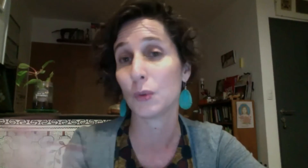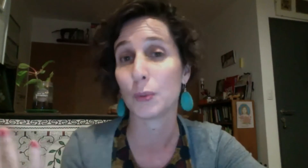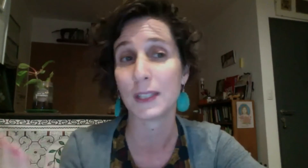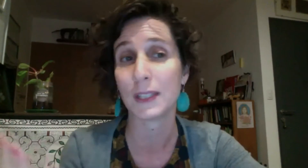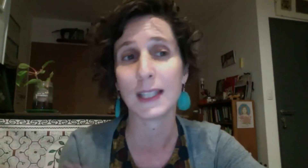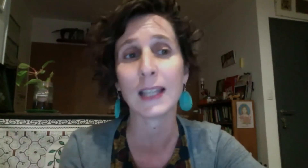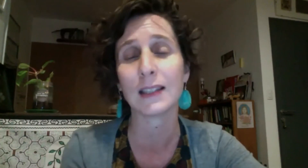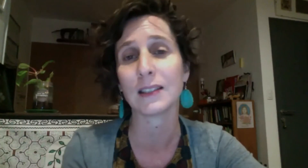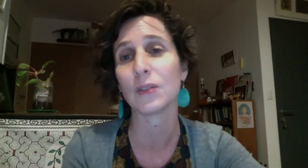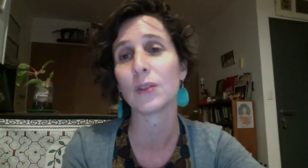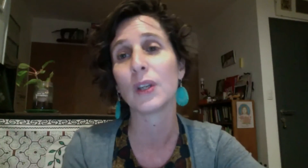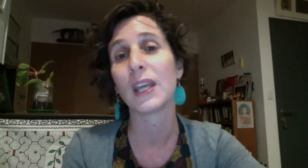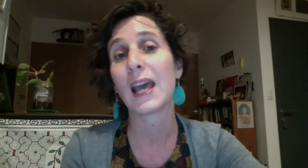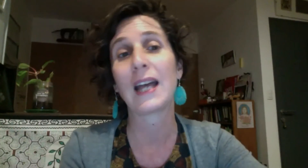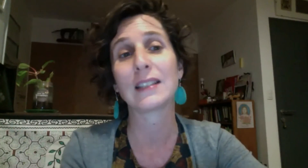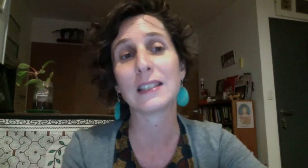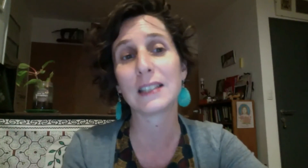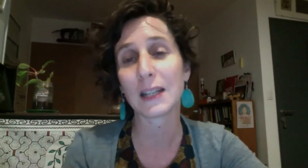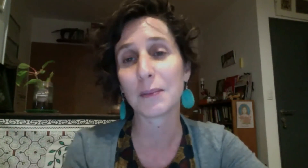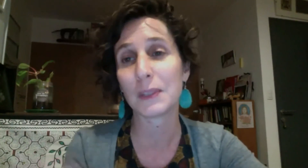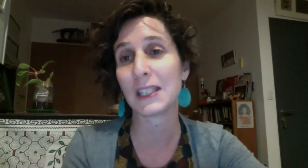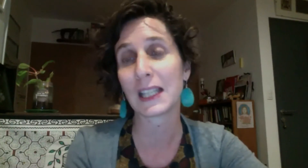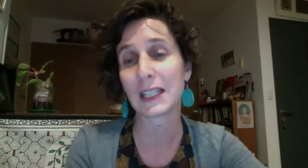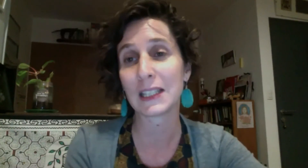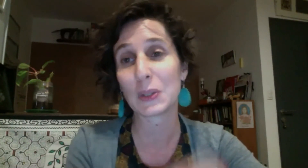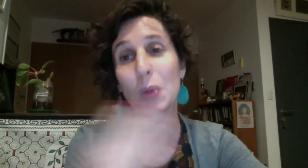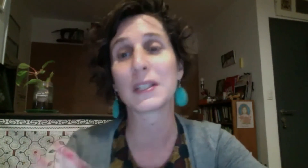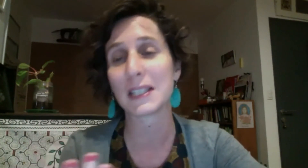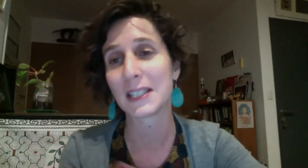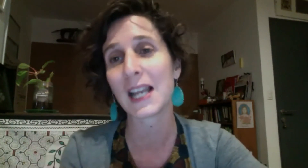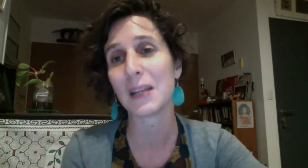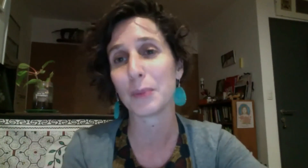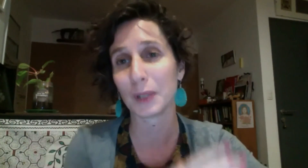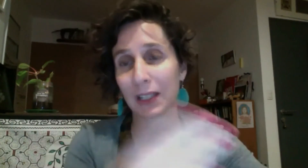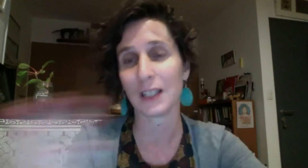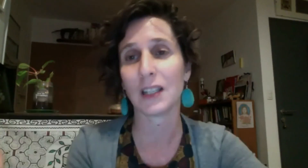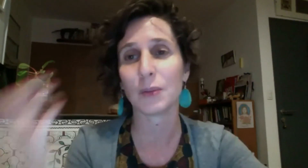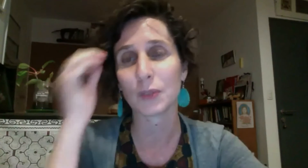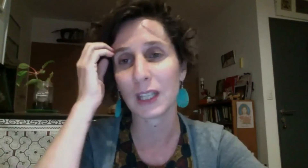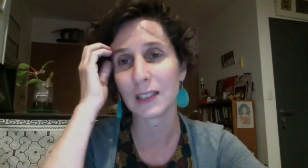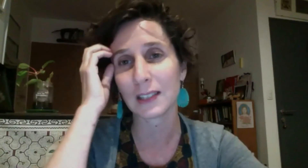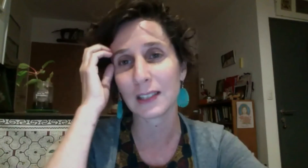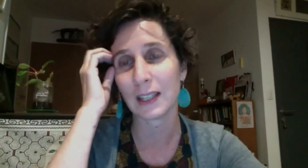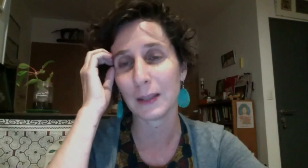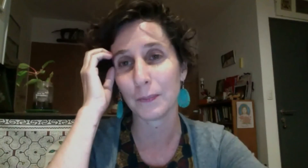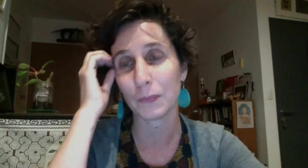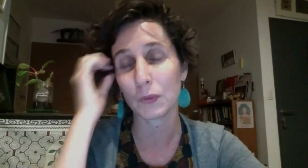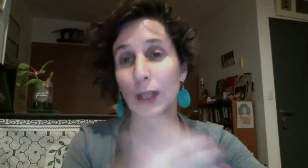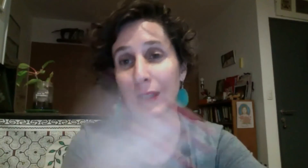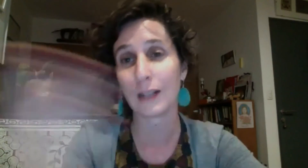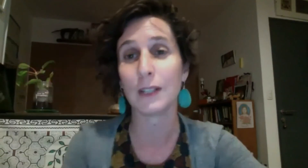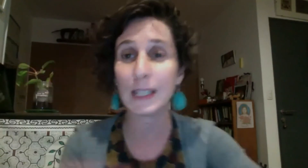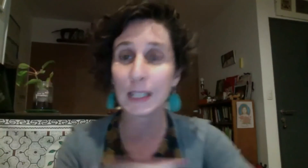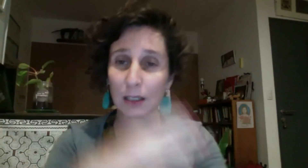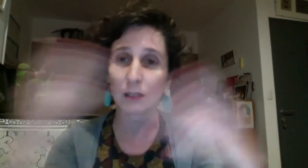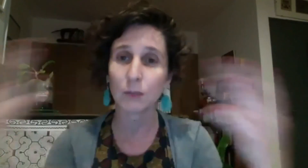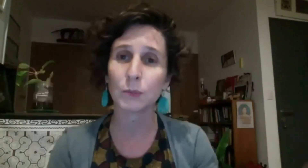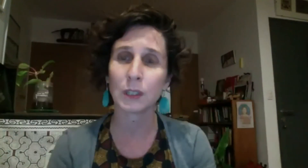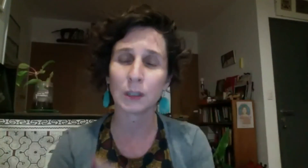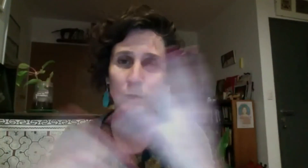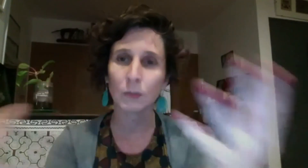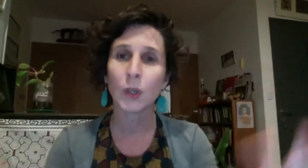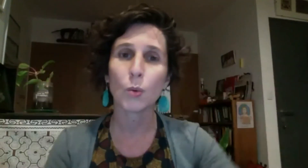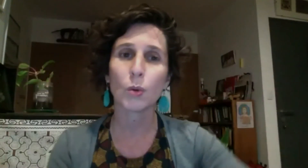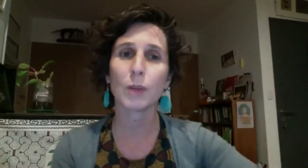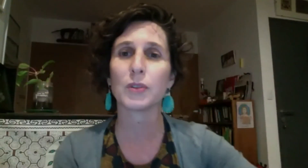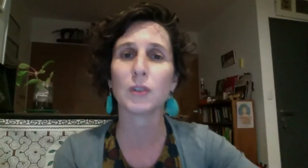sus visitantes, ¿no? Así sean visitantes no presenciales, porque tienen ustedes su catálogo en línea,